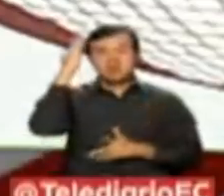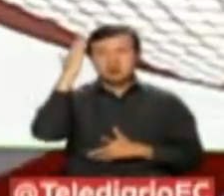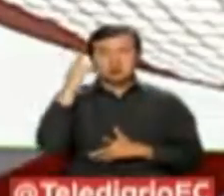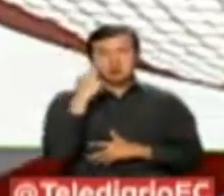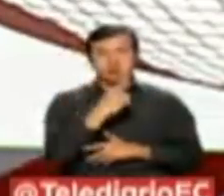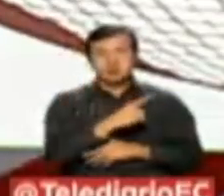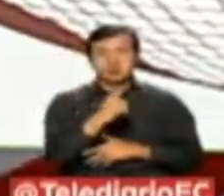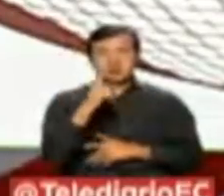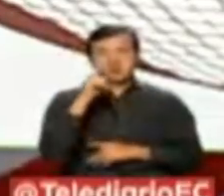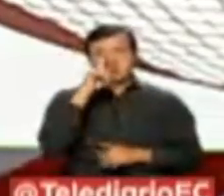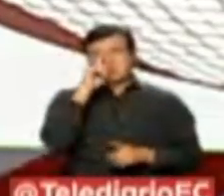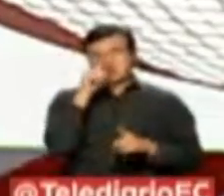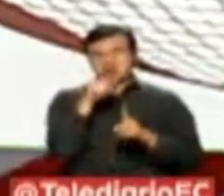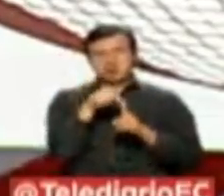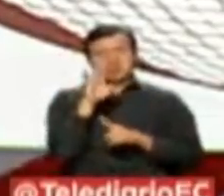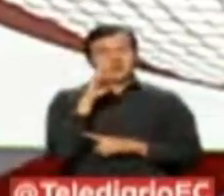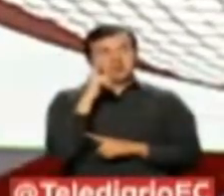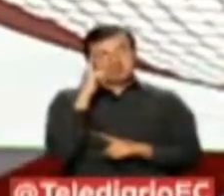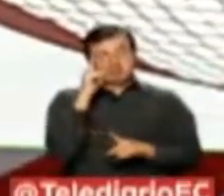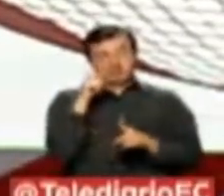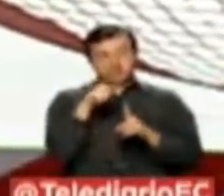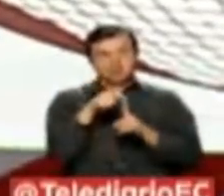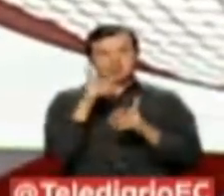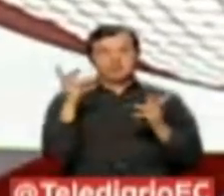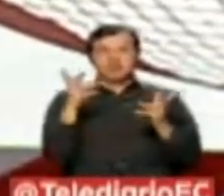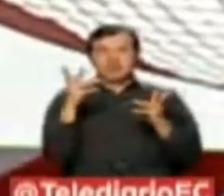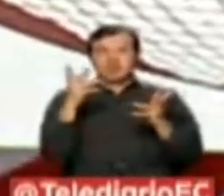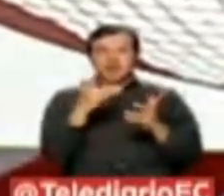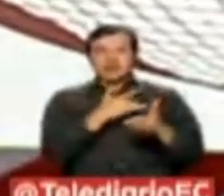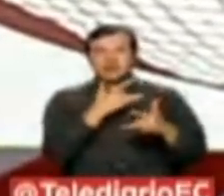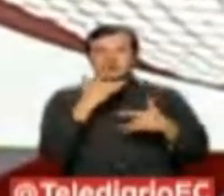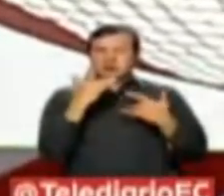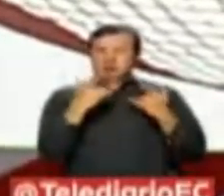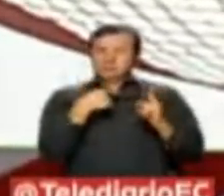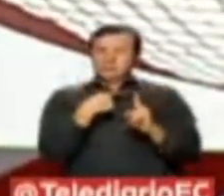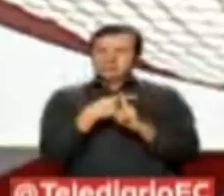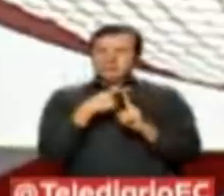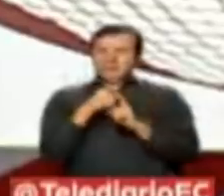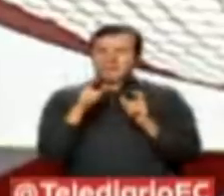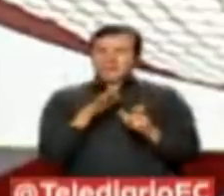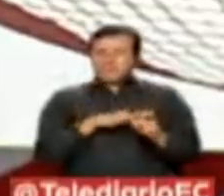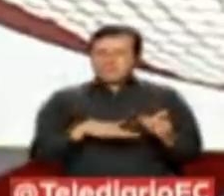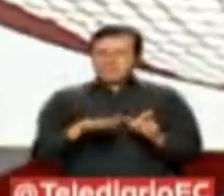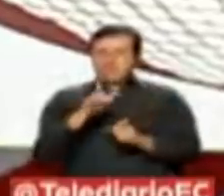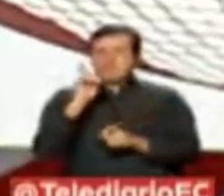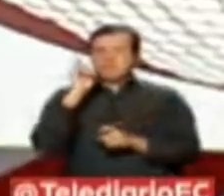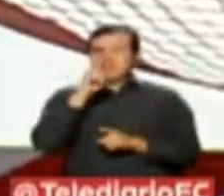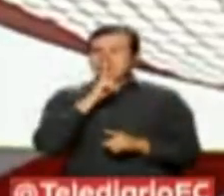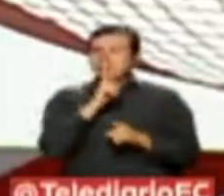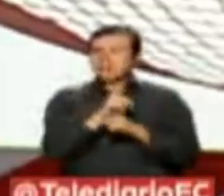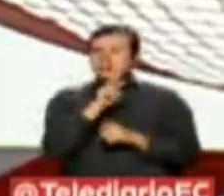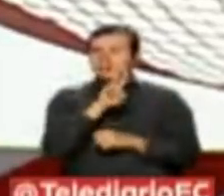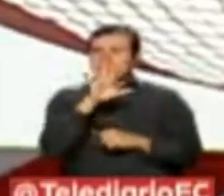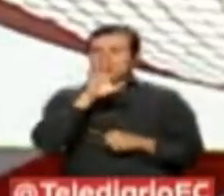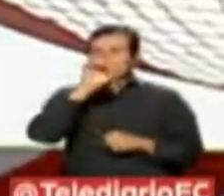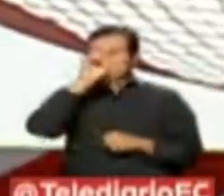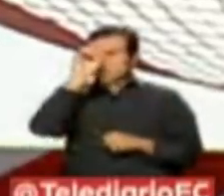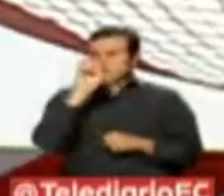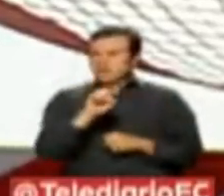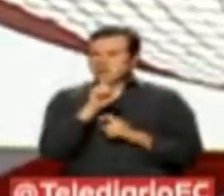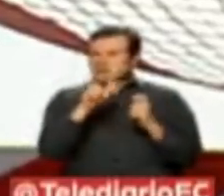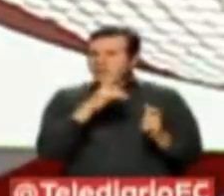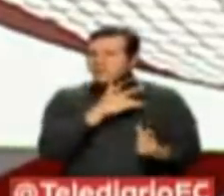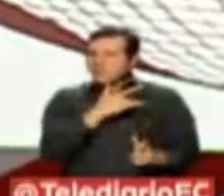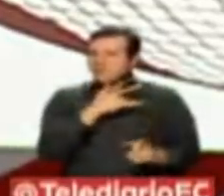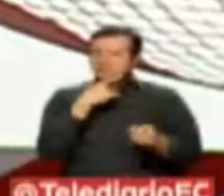genere un horizonte yo diría sobre todo de recuperar la ilusión respecto a la ciudad tomando en cuenta este 25 por ciento que he dicho que siente